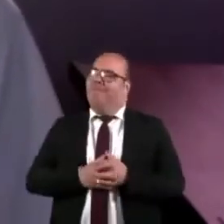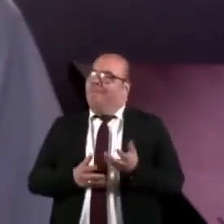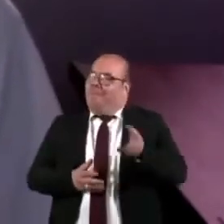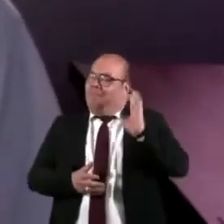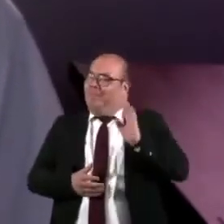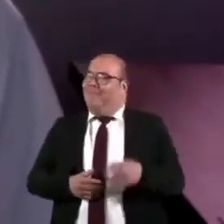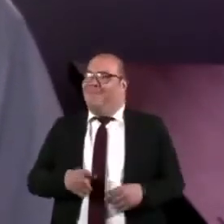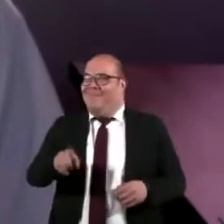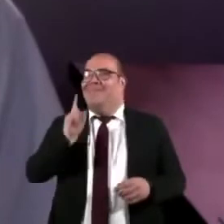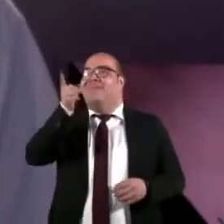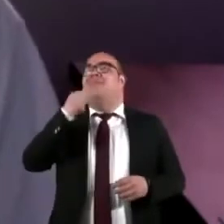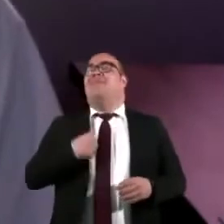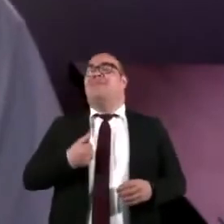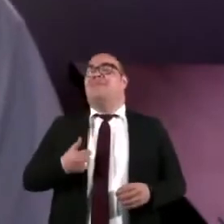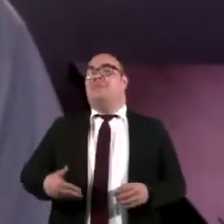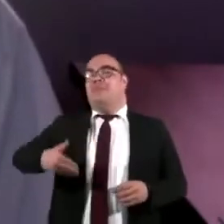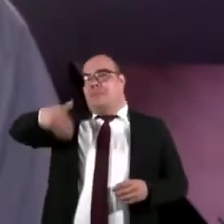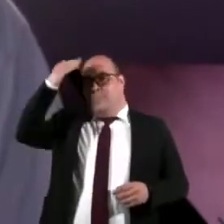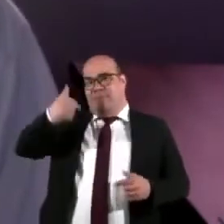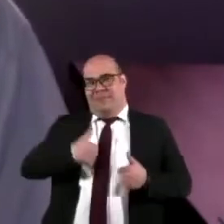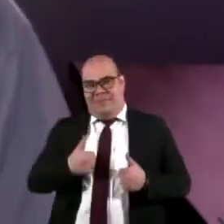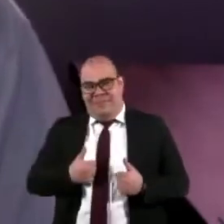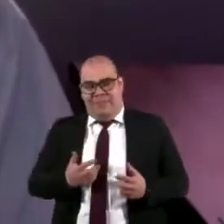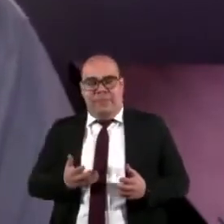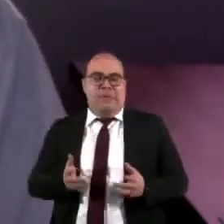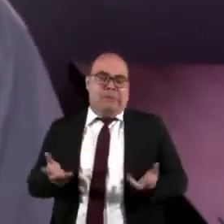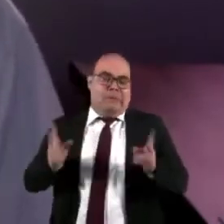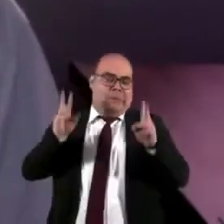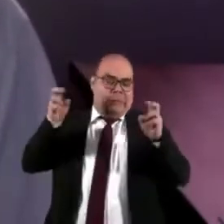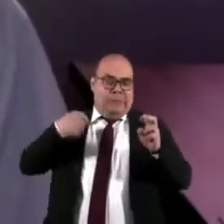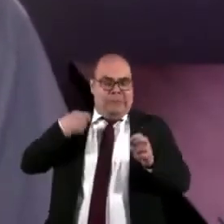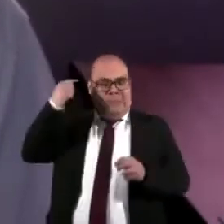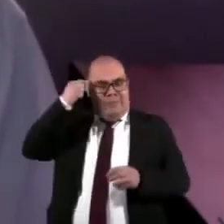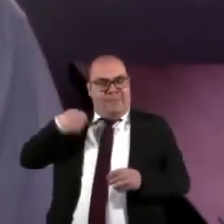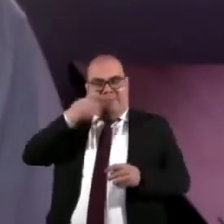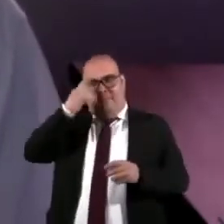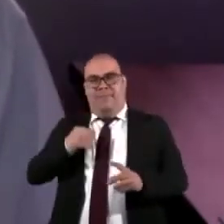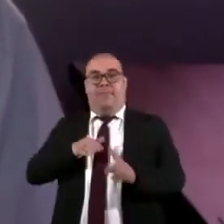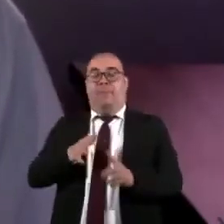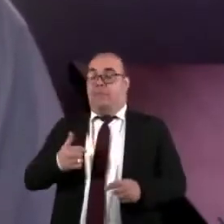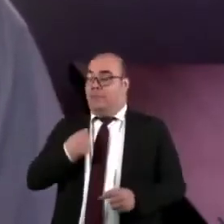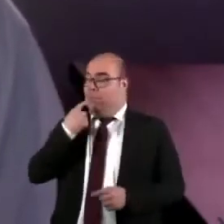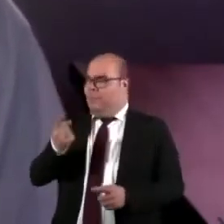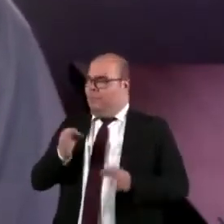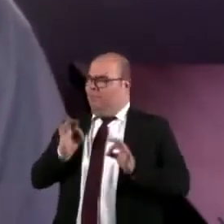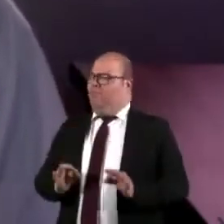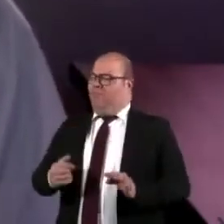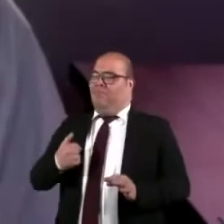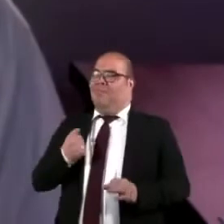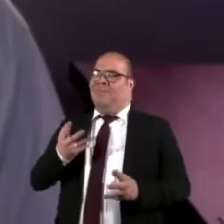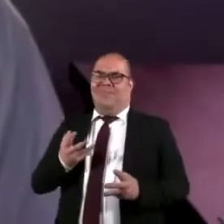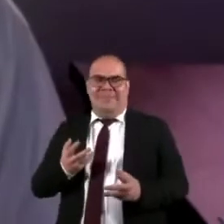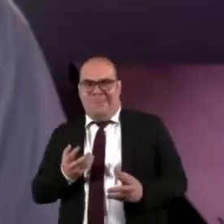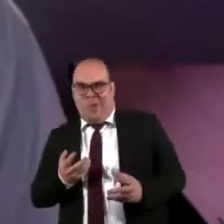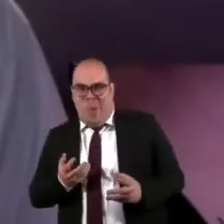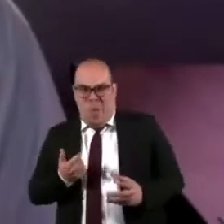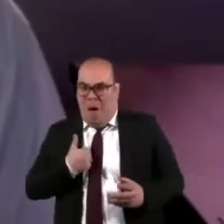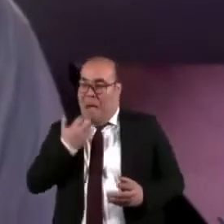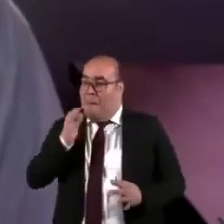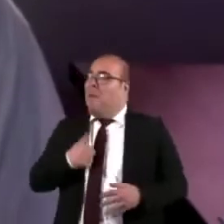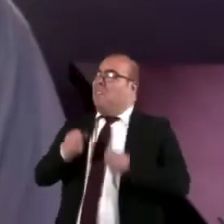eso incide, la edad también pues incide en esas decisiones. Pero dije, no, yo no quiero que me maten